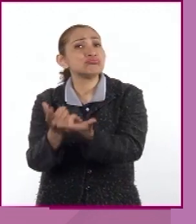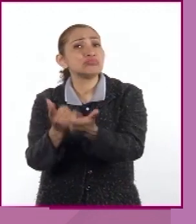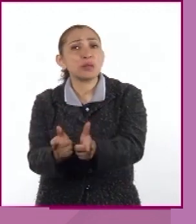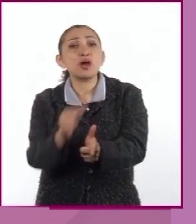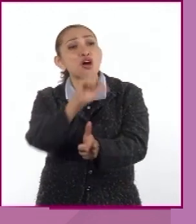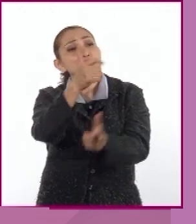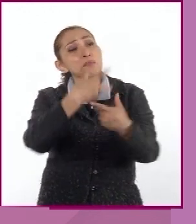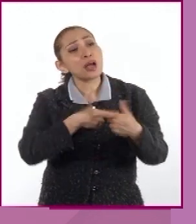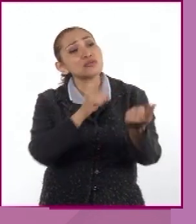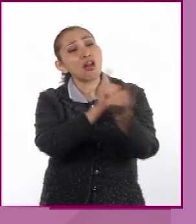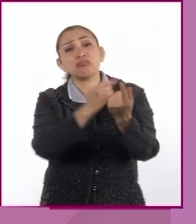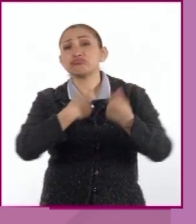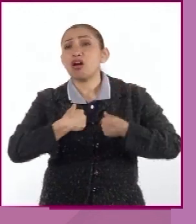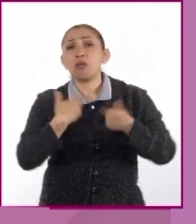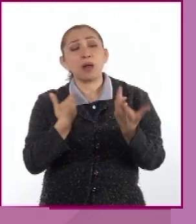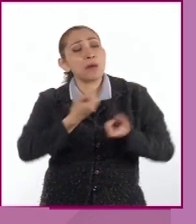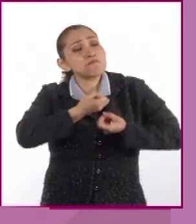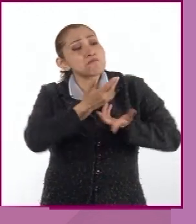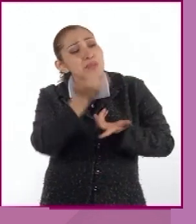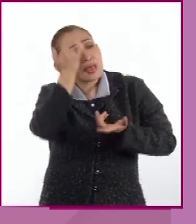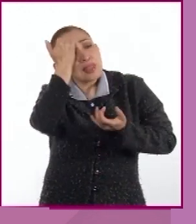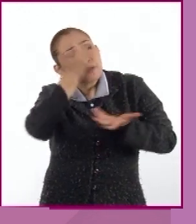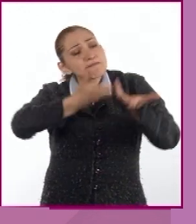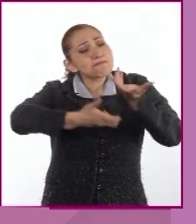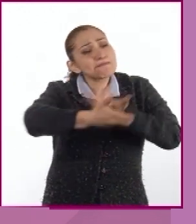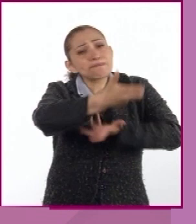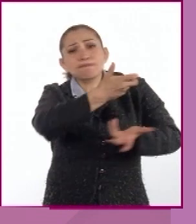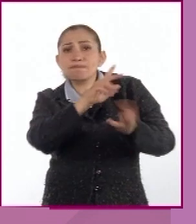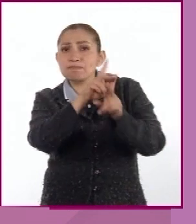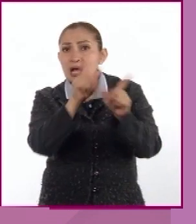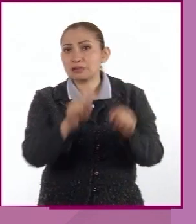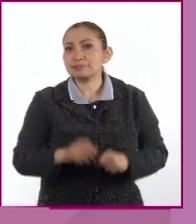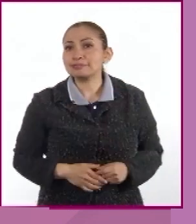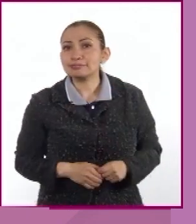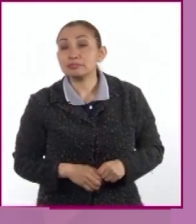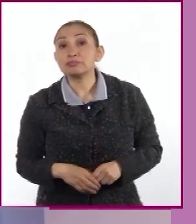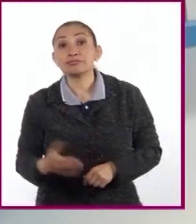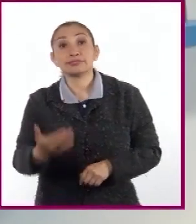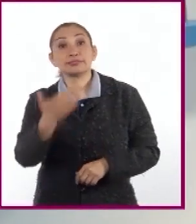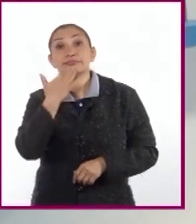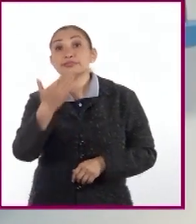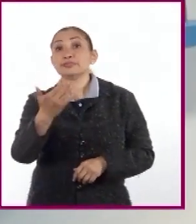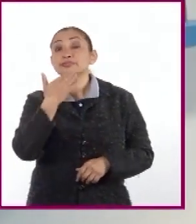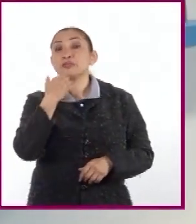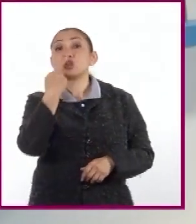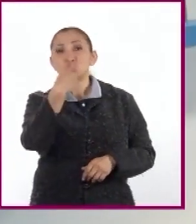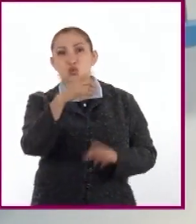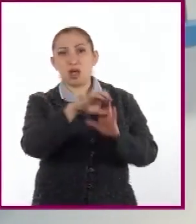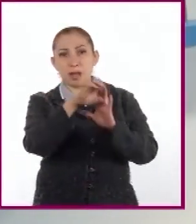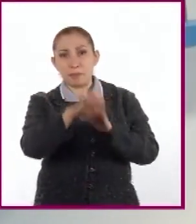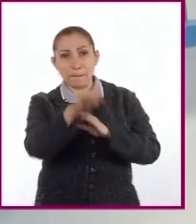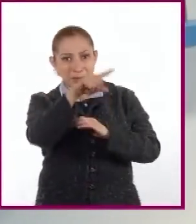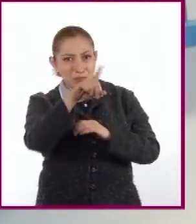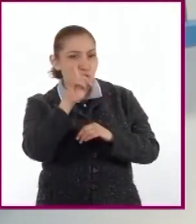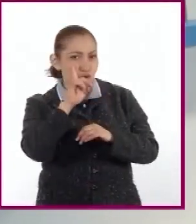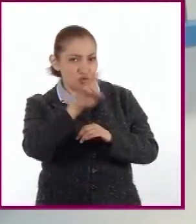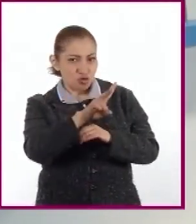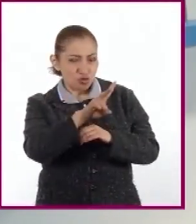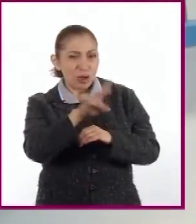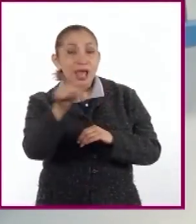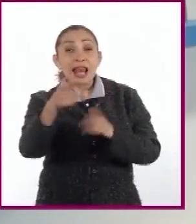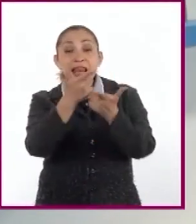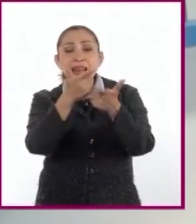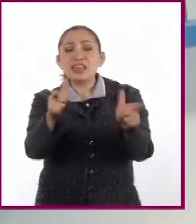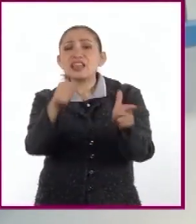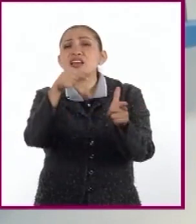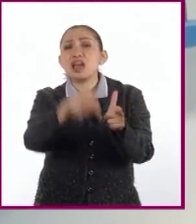otras personas para manifestar mis ideas de forma pacífica. Excelente. Con tu ejemplo, podemos recordar que la libertad